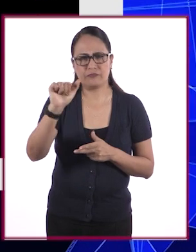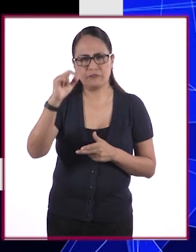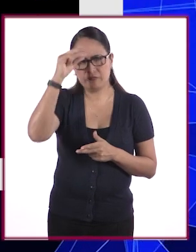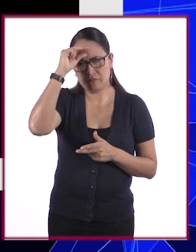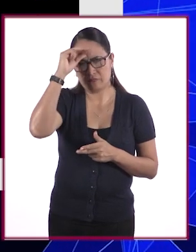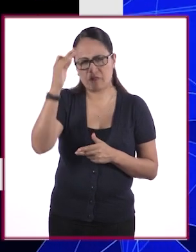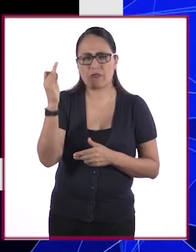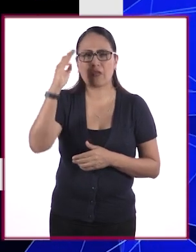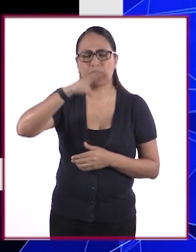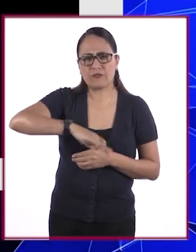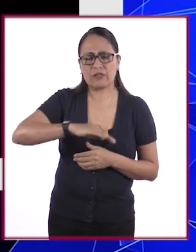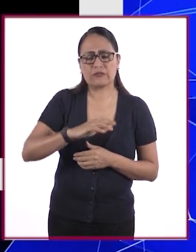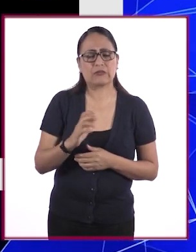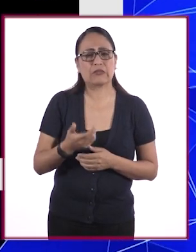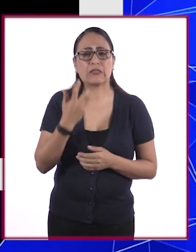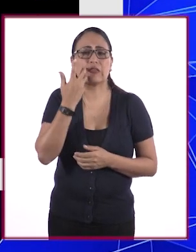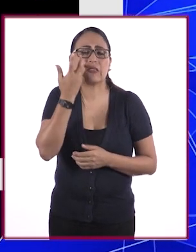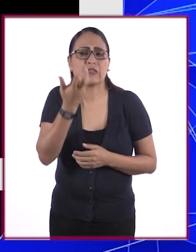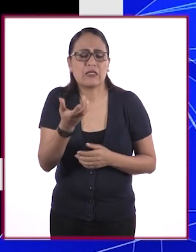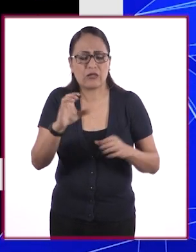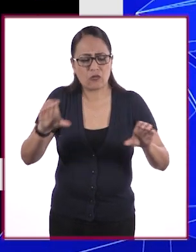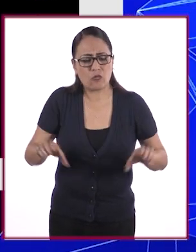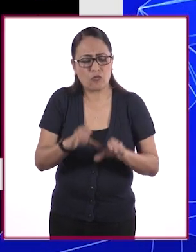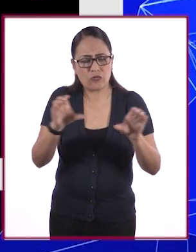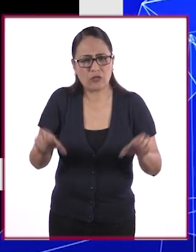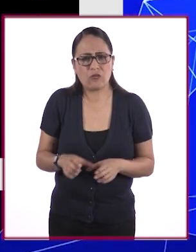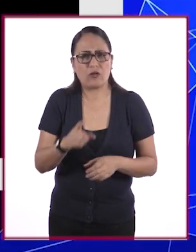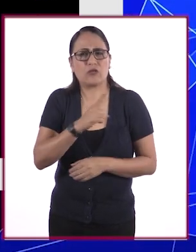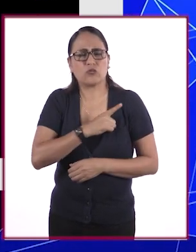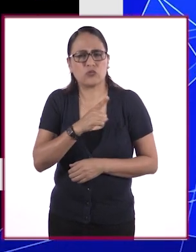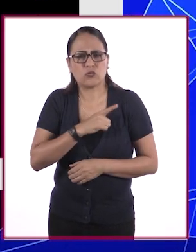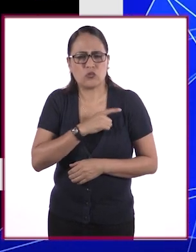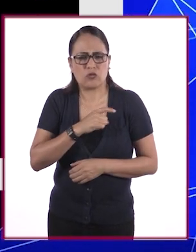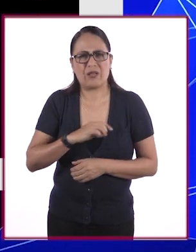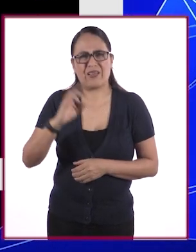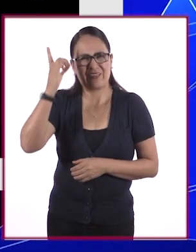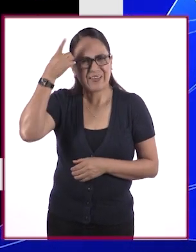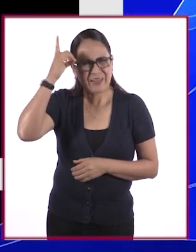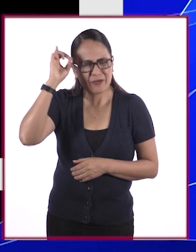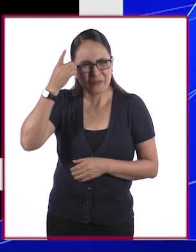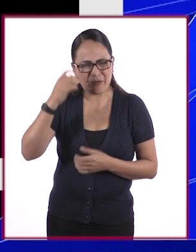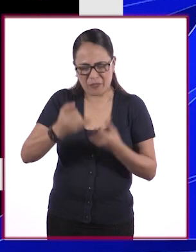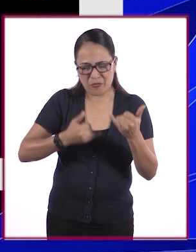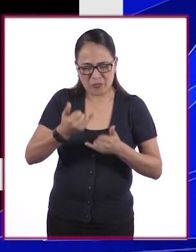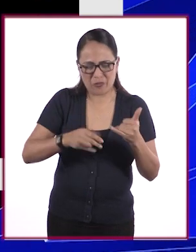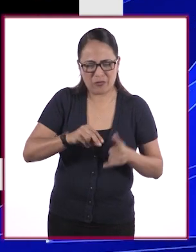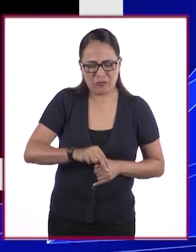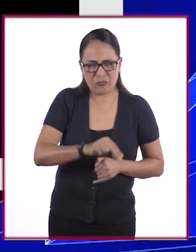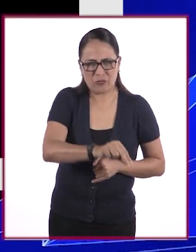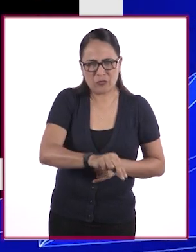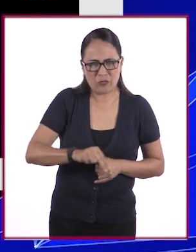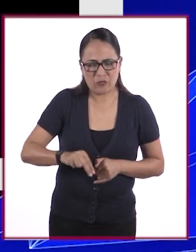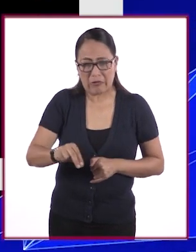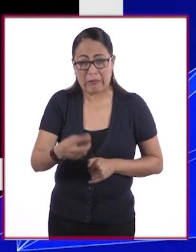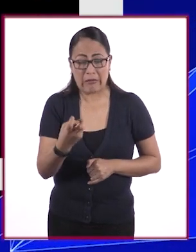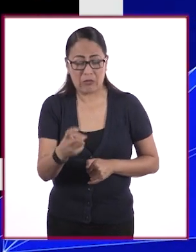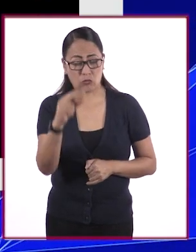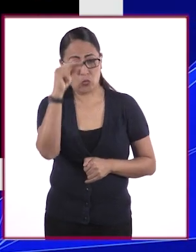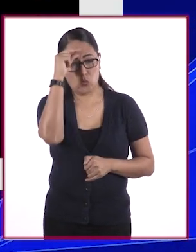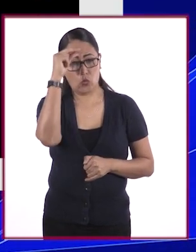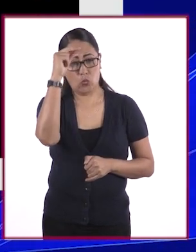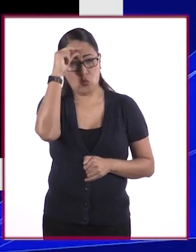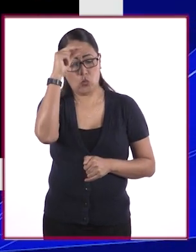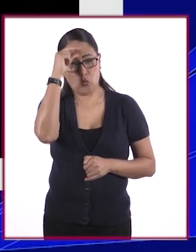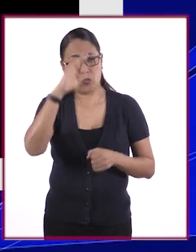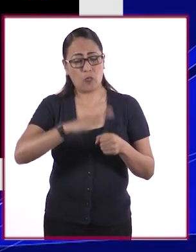se trató de que las computadoras pudieran jugar ajedrez, que se consideraba una actividad intelectual, porque